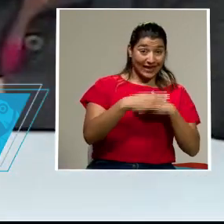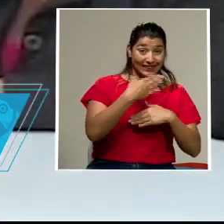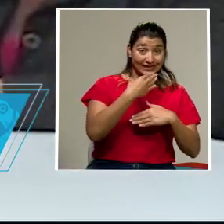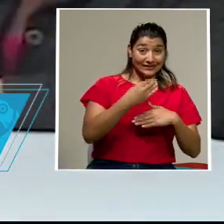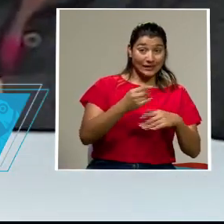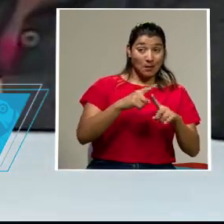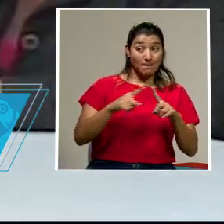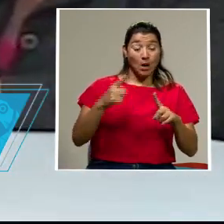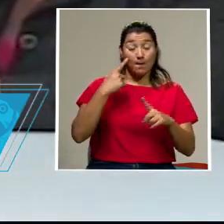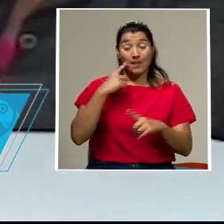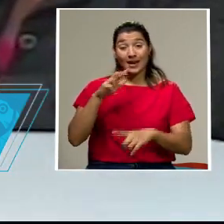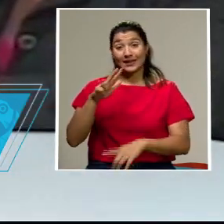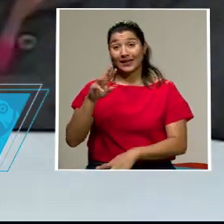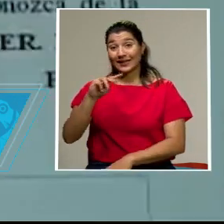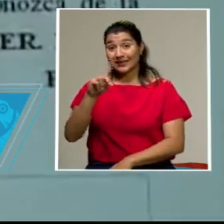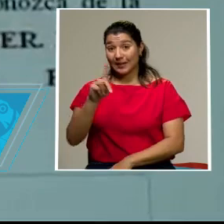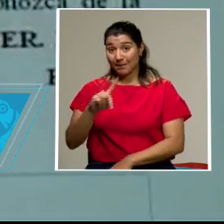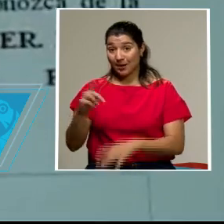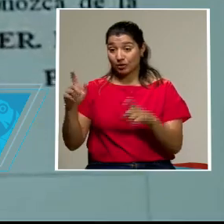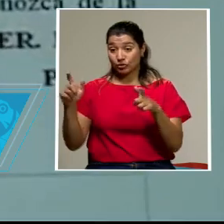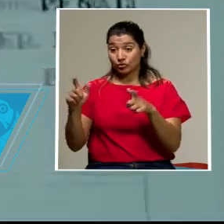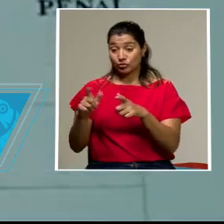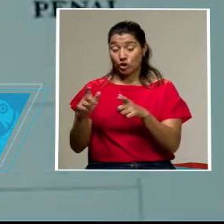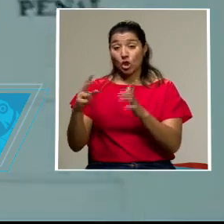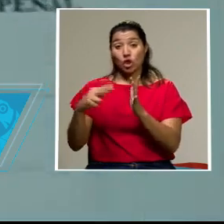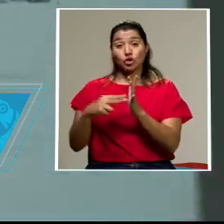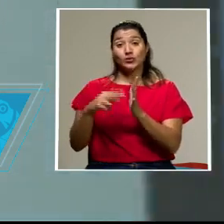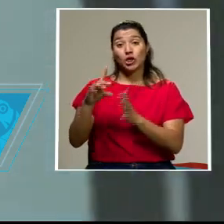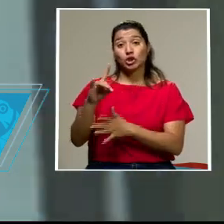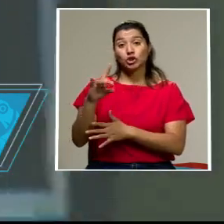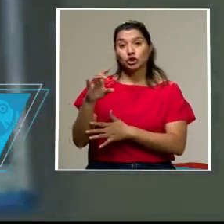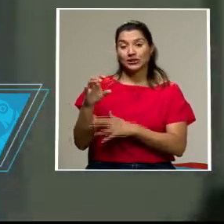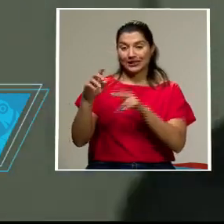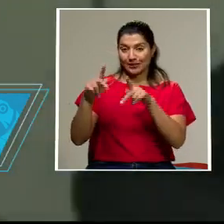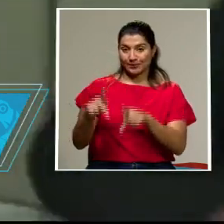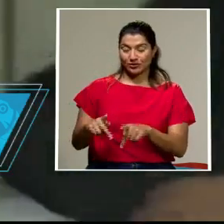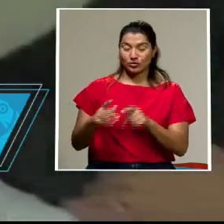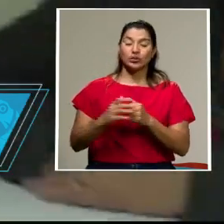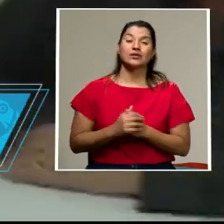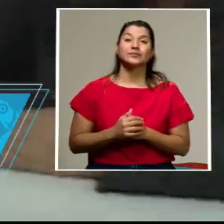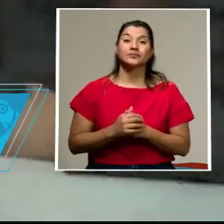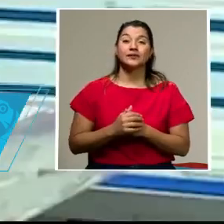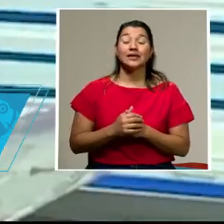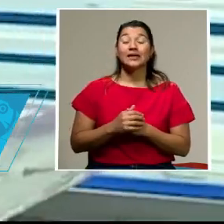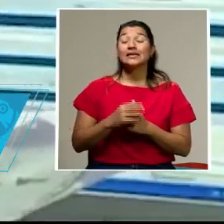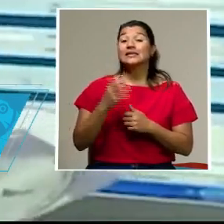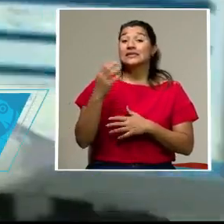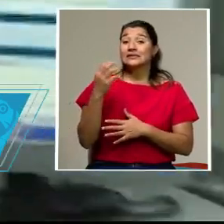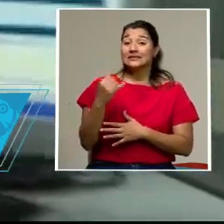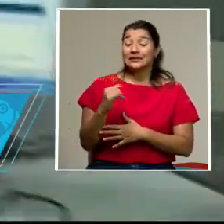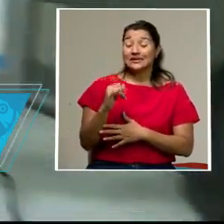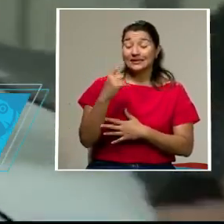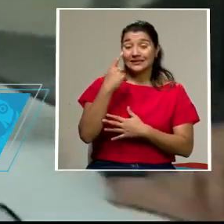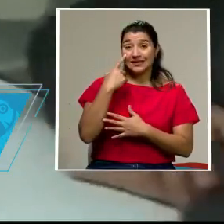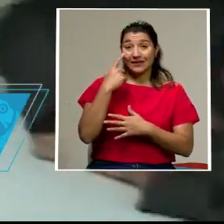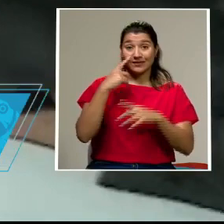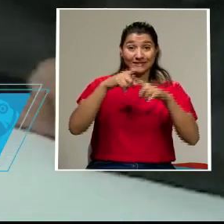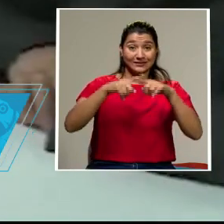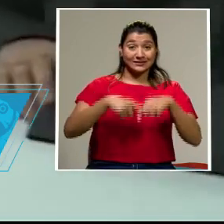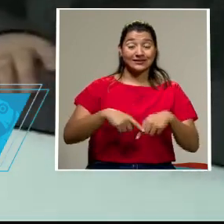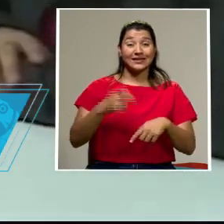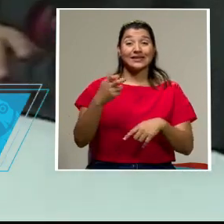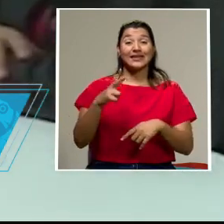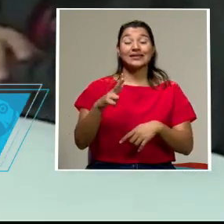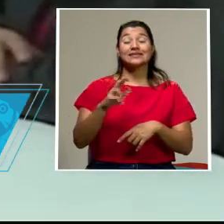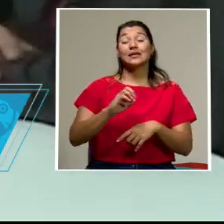3 de marzo anterior habían 2.800 personas. La disminución se refleja si se contempla la eliminación del 13%